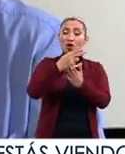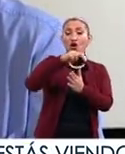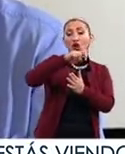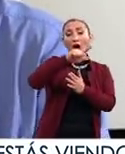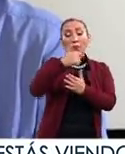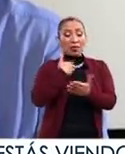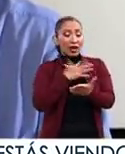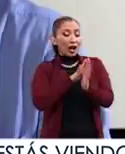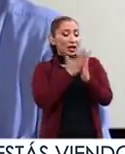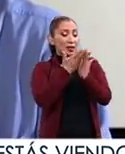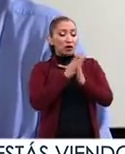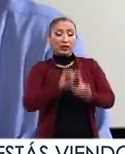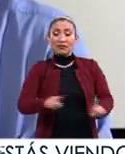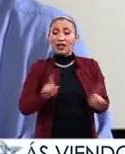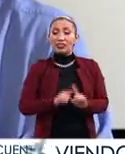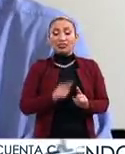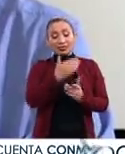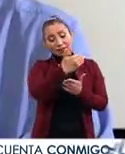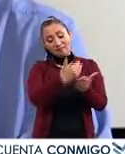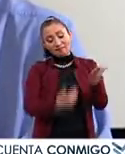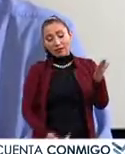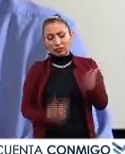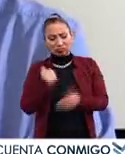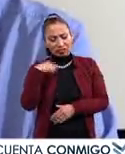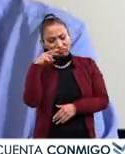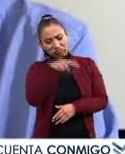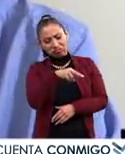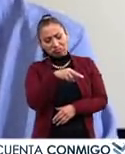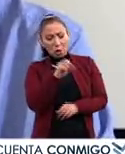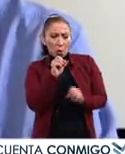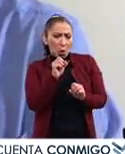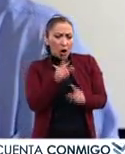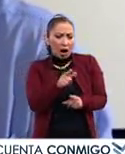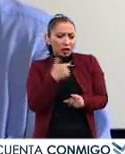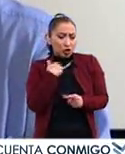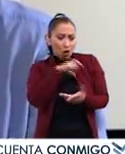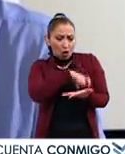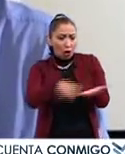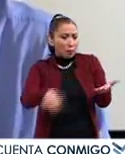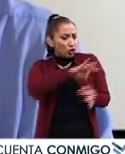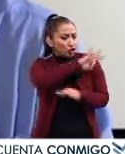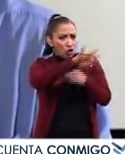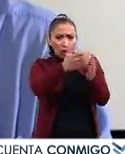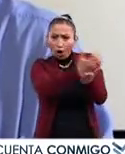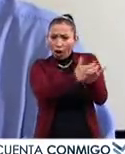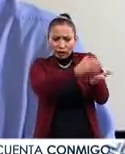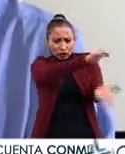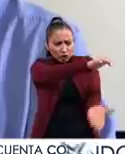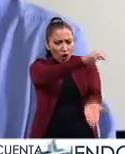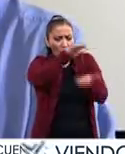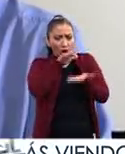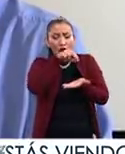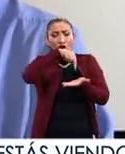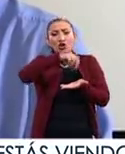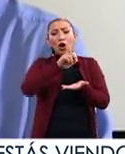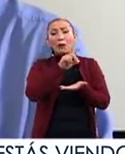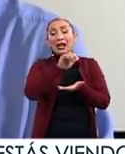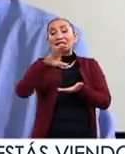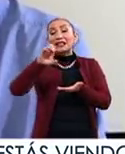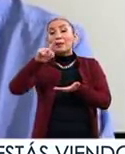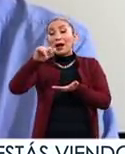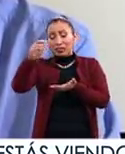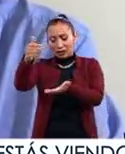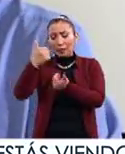y tantos premios Cervantes, y yo pues les dije, bueno, pues yo les compro la colección completa de los Nobel y de los Cervantes que